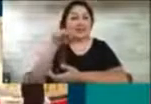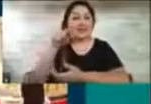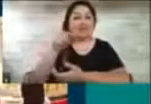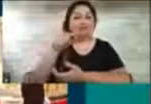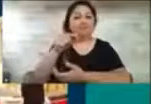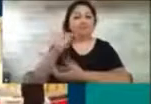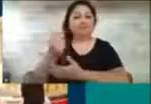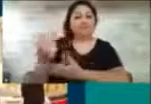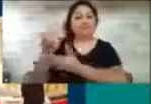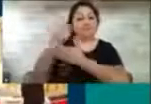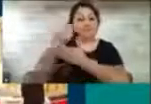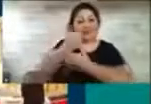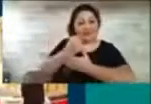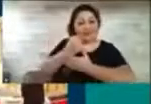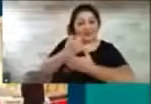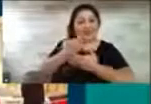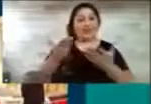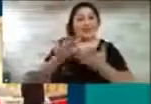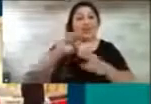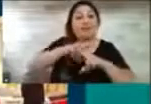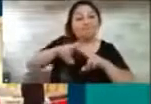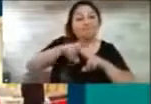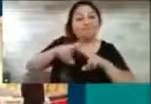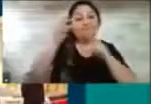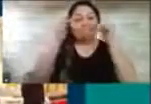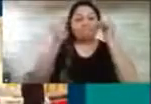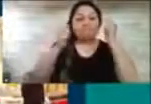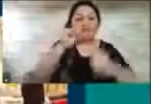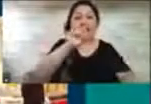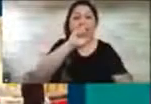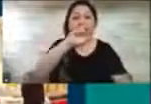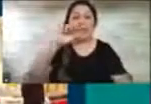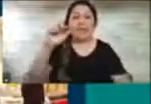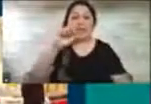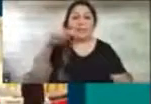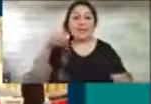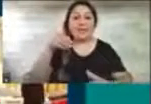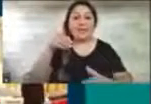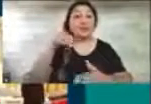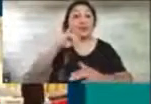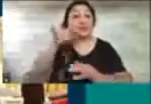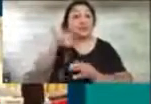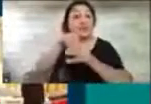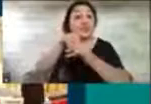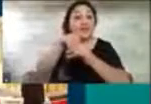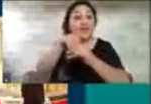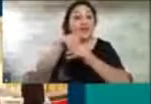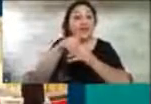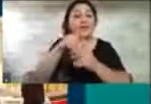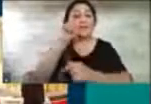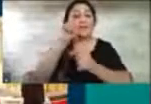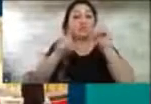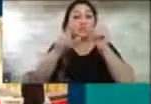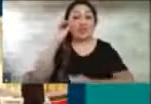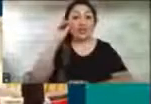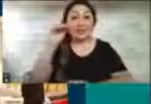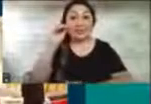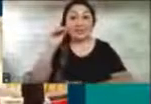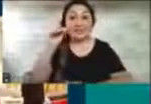una app inclusiva para ayudar a las personas en situación de discapacidad a encontrar un estacionamiento